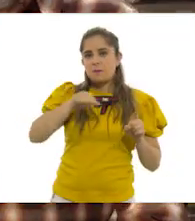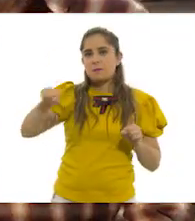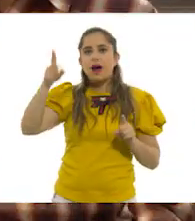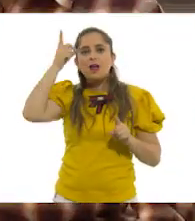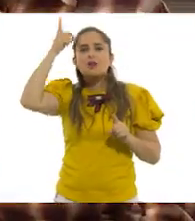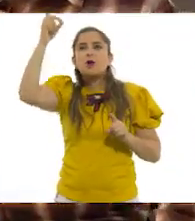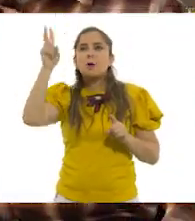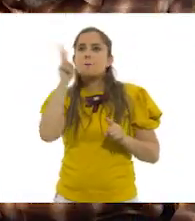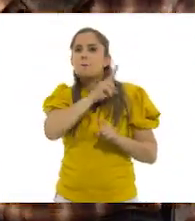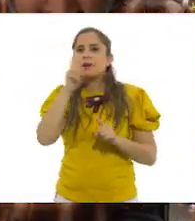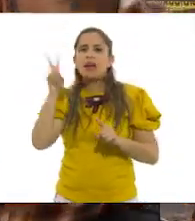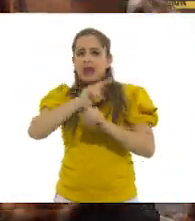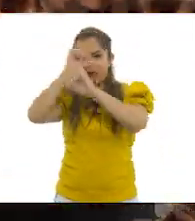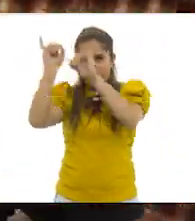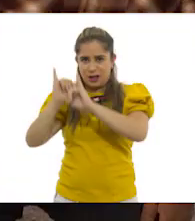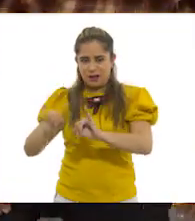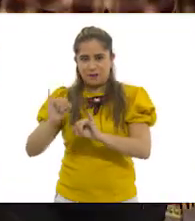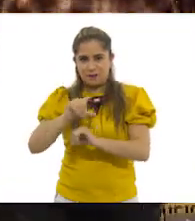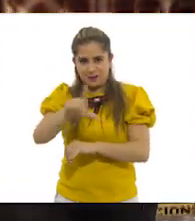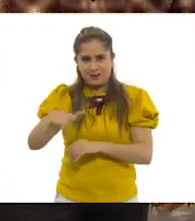¿no? De acuerdo. O sea, todo, vamos para allá.